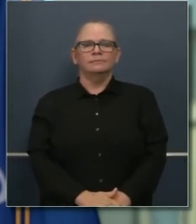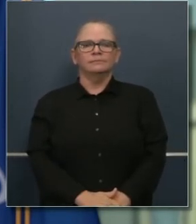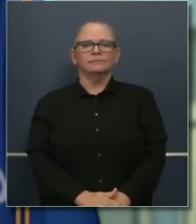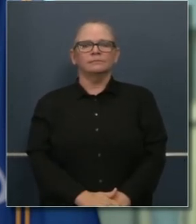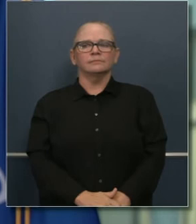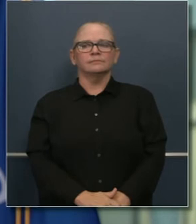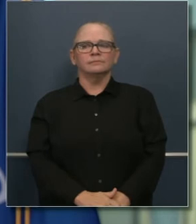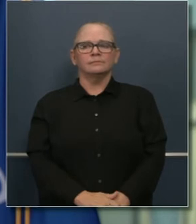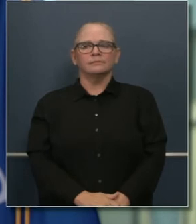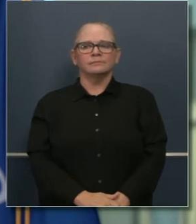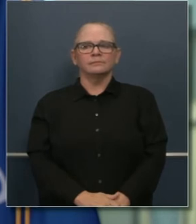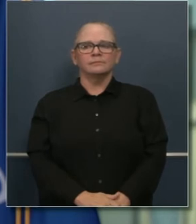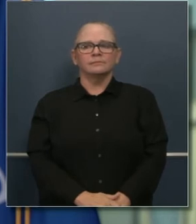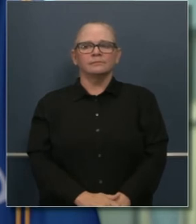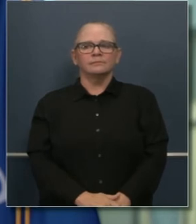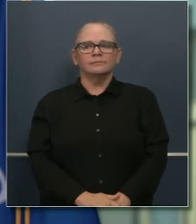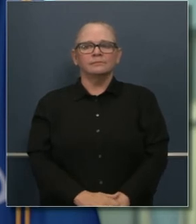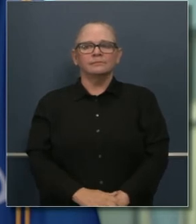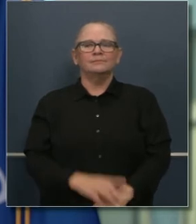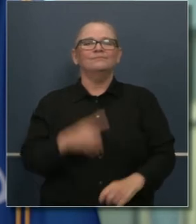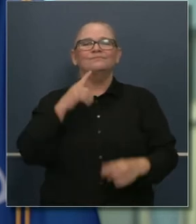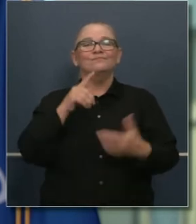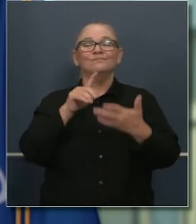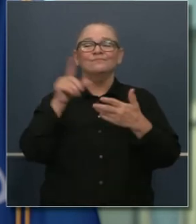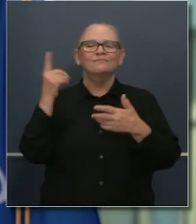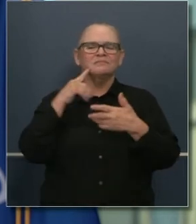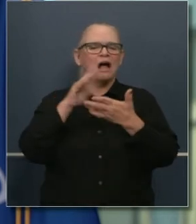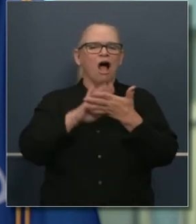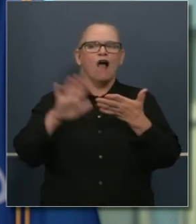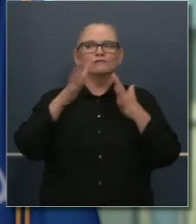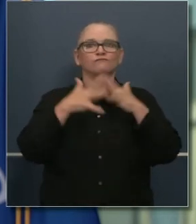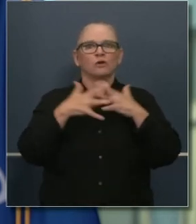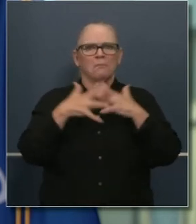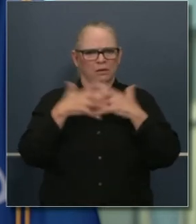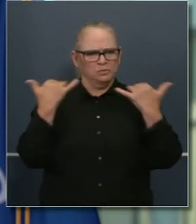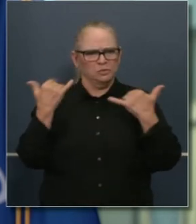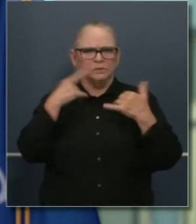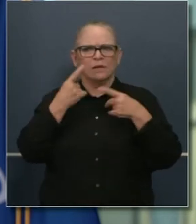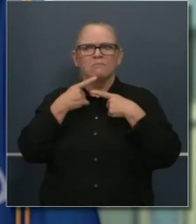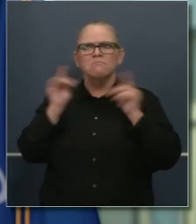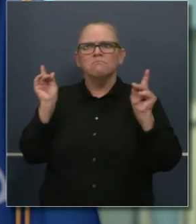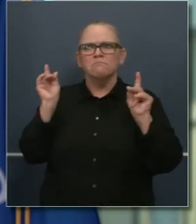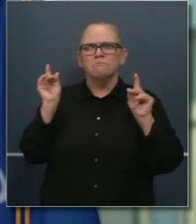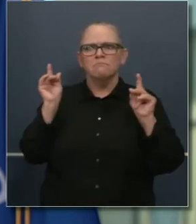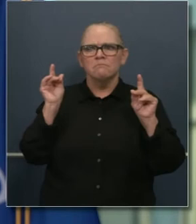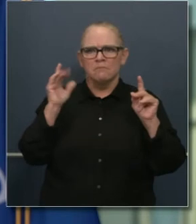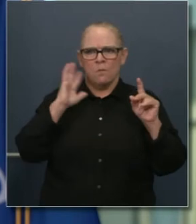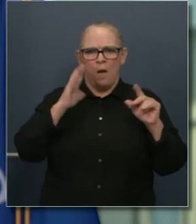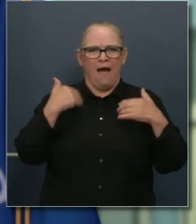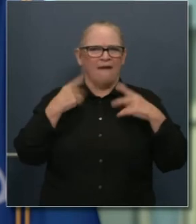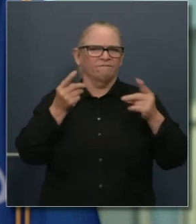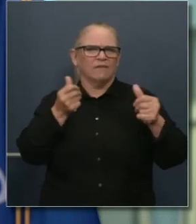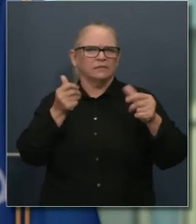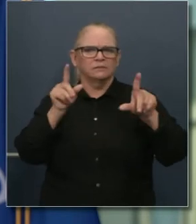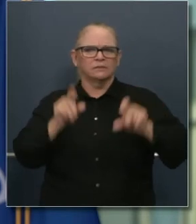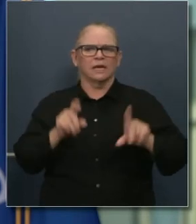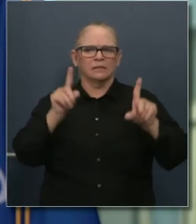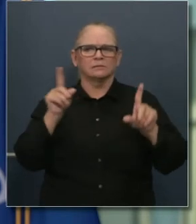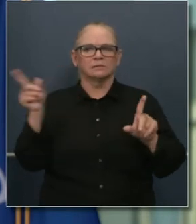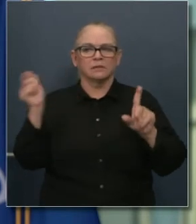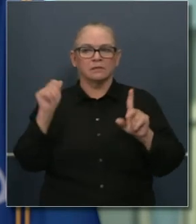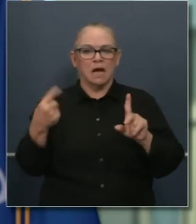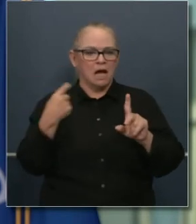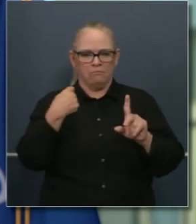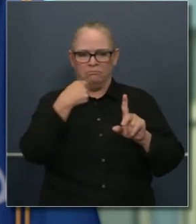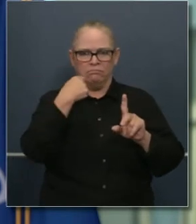quería preguntarle de la fútbol colegial nos gustaría saber si se van a implementar